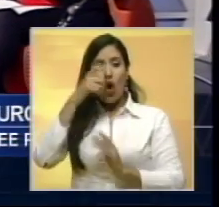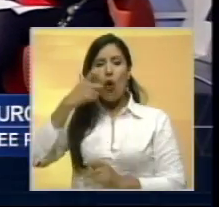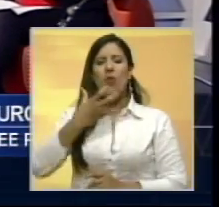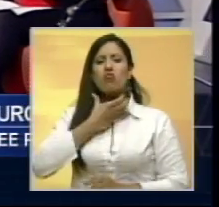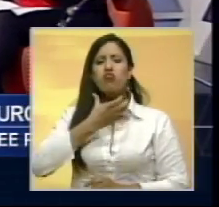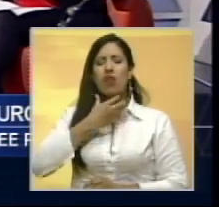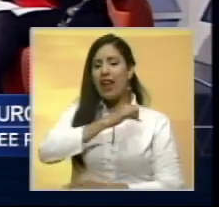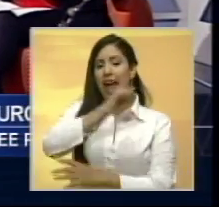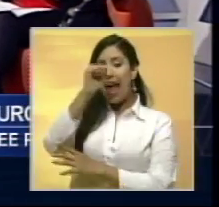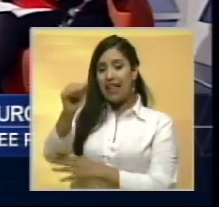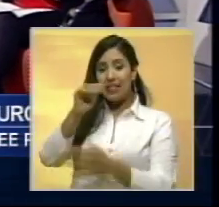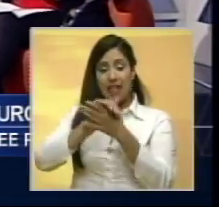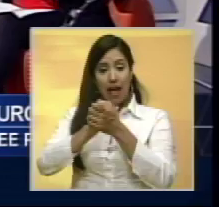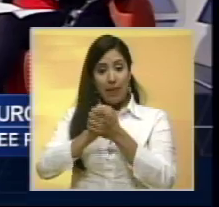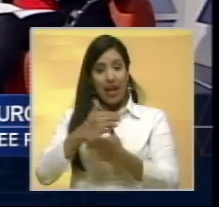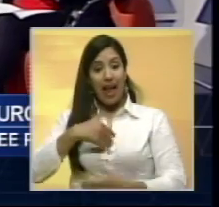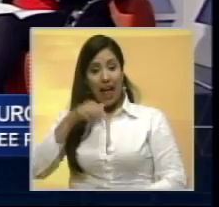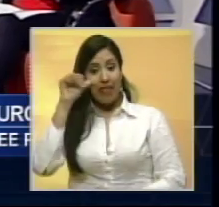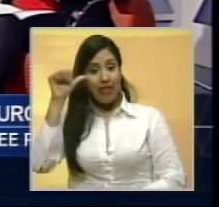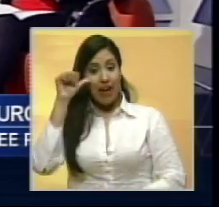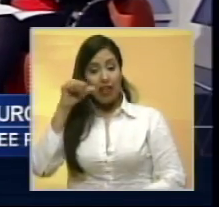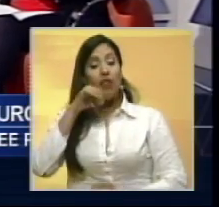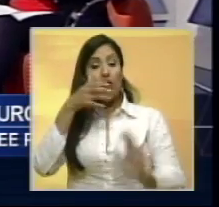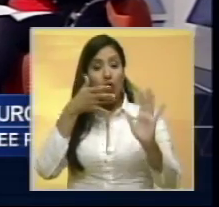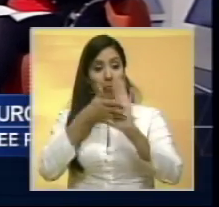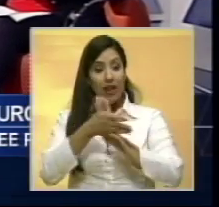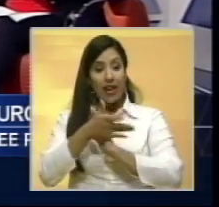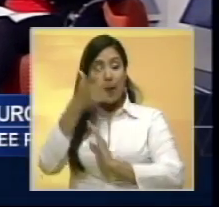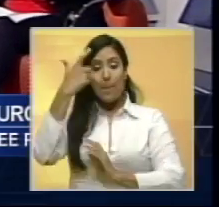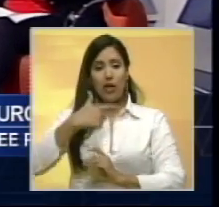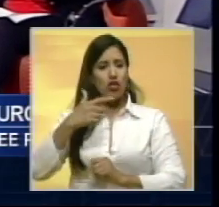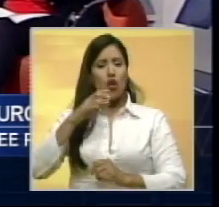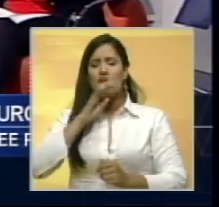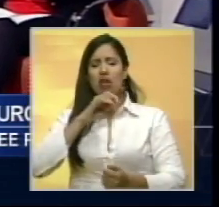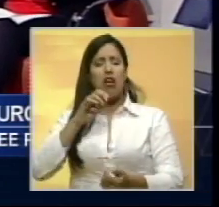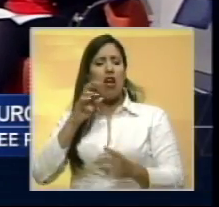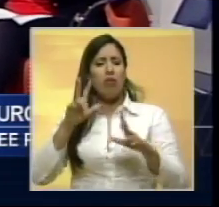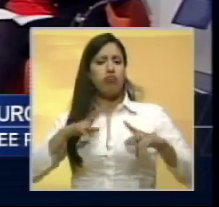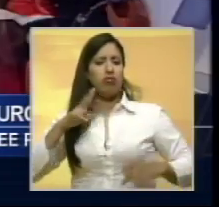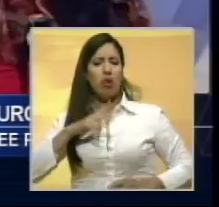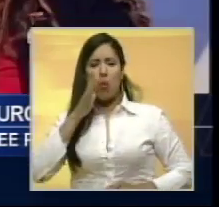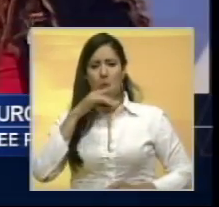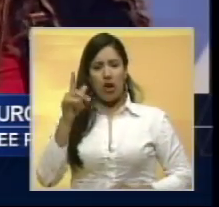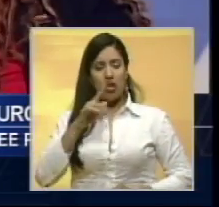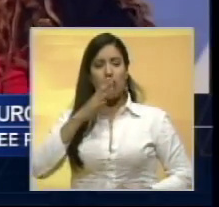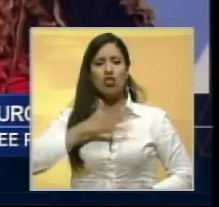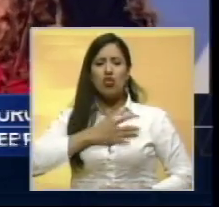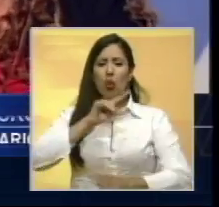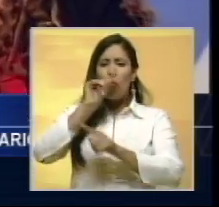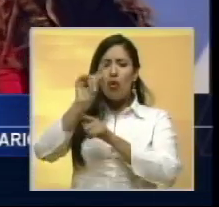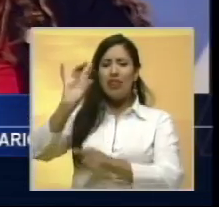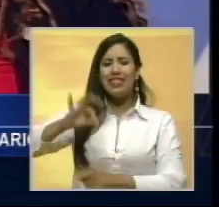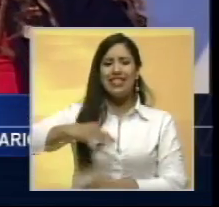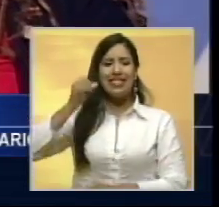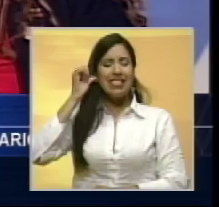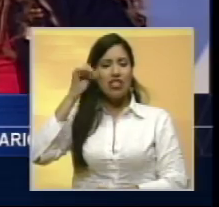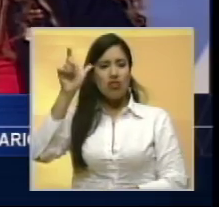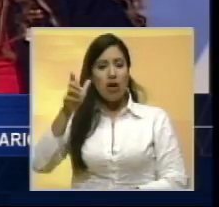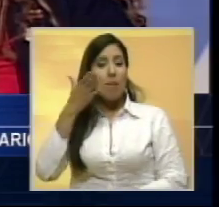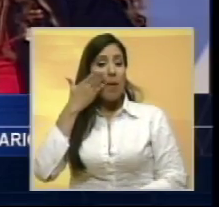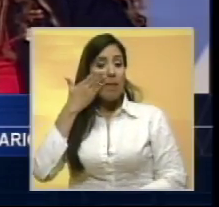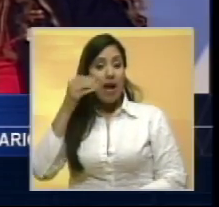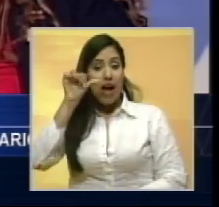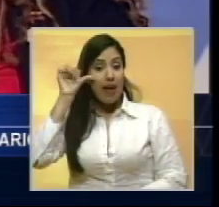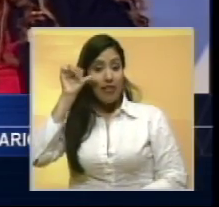Bolívar, homicida de nuestra compañera Adriana Urquiola, e indicó que el recluso no goza de privilegios en la cárcel. Yo le digo a la señora, la